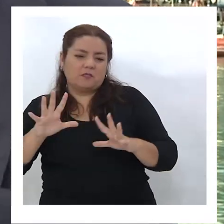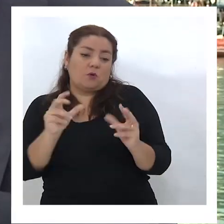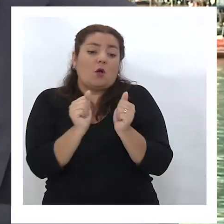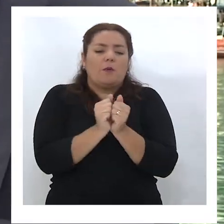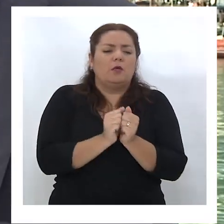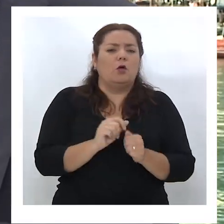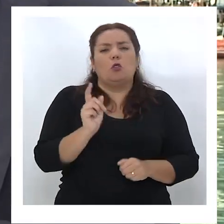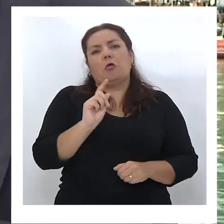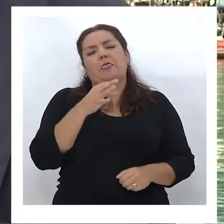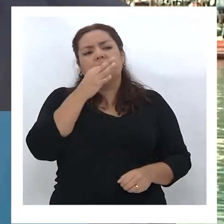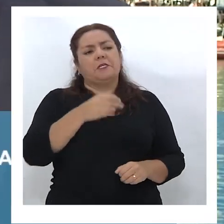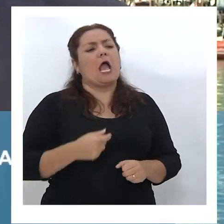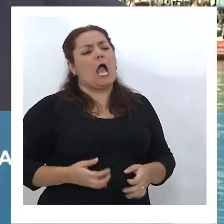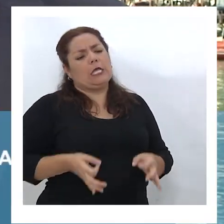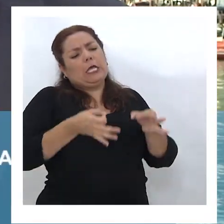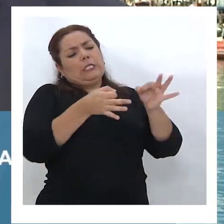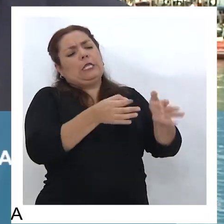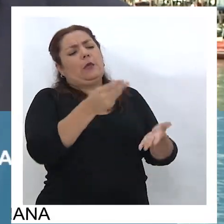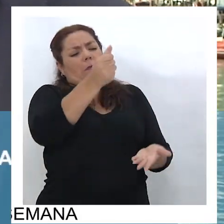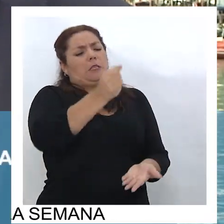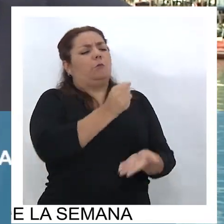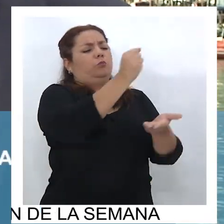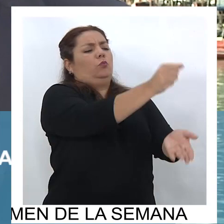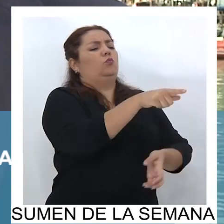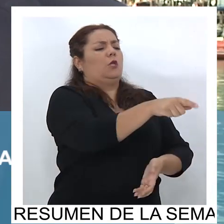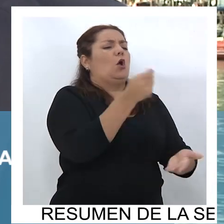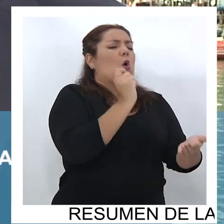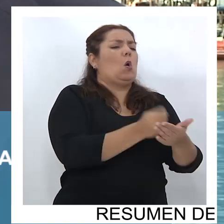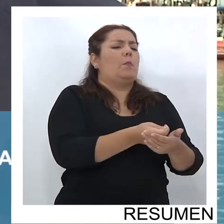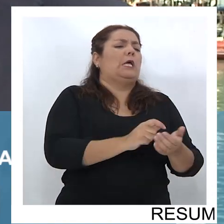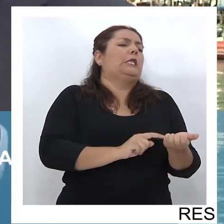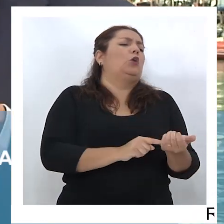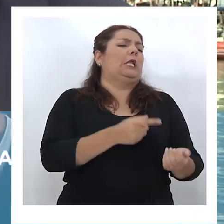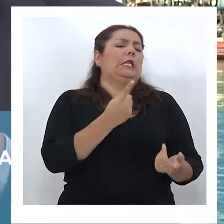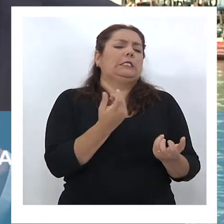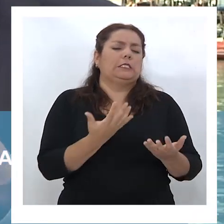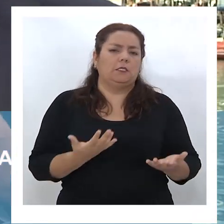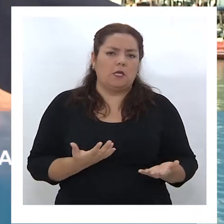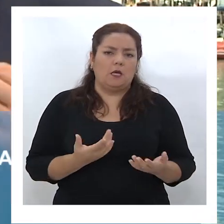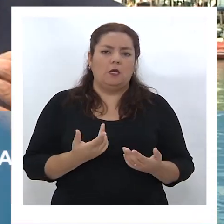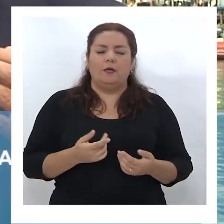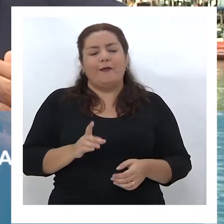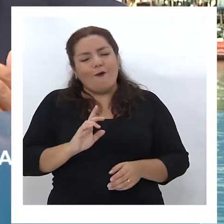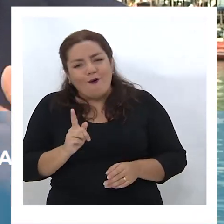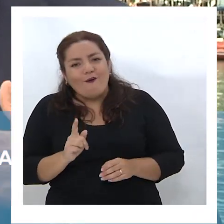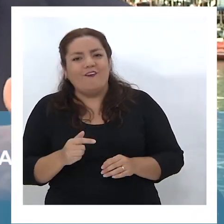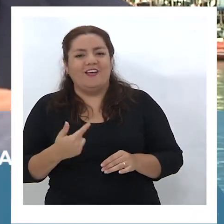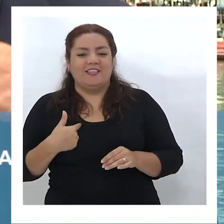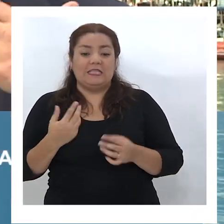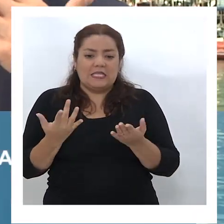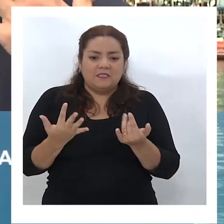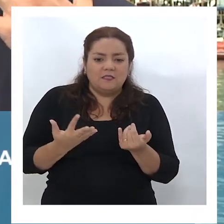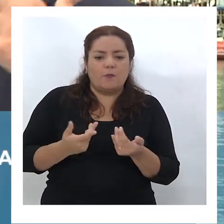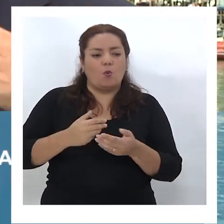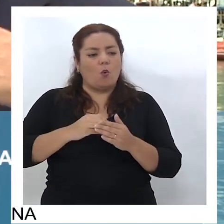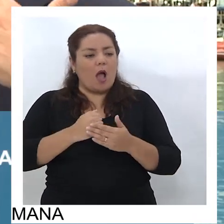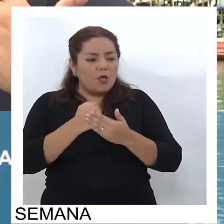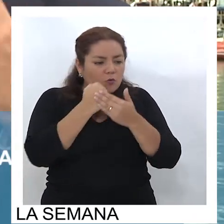decirle, ya mire, ahí tiene tal cantidad de dinero, compre la tecnología que necesita. Hay que hacer todo un proceso